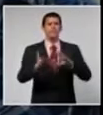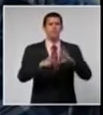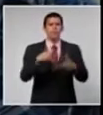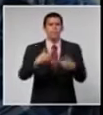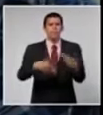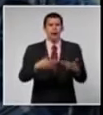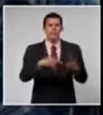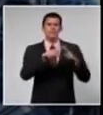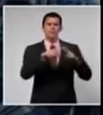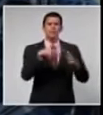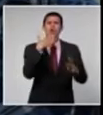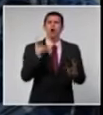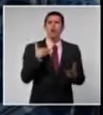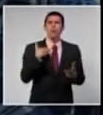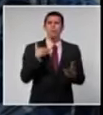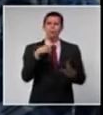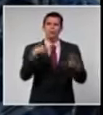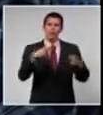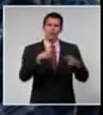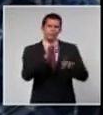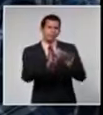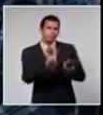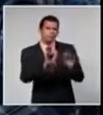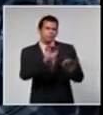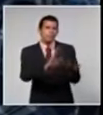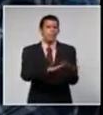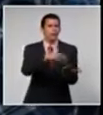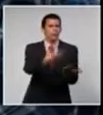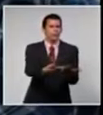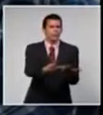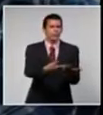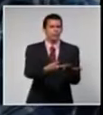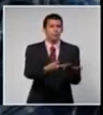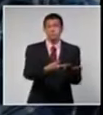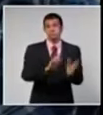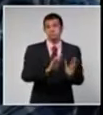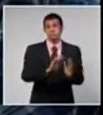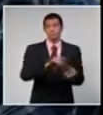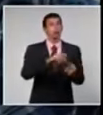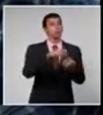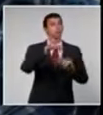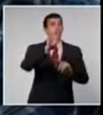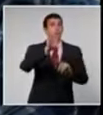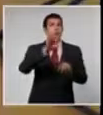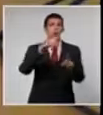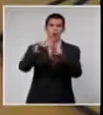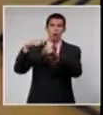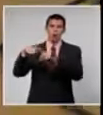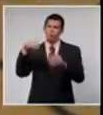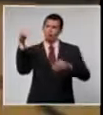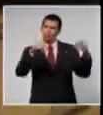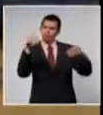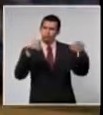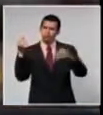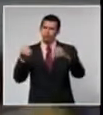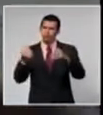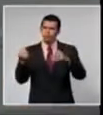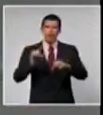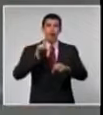del estado del arte y dando mejores soluciones, que debe ser a futuro la aplicación de esta tesis de doctorado. Se trata del